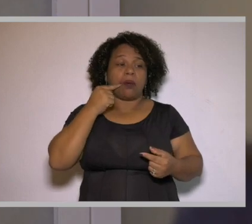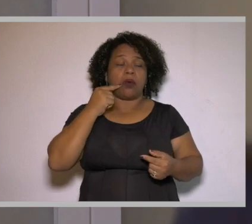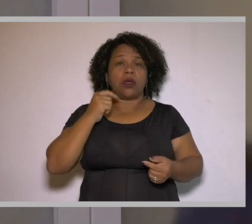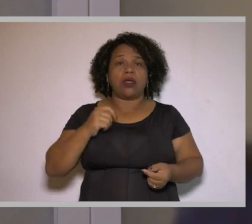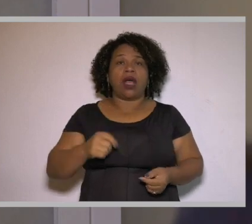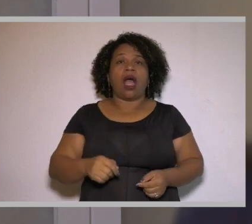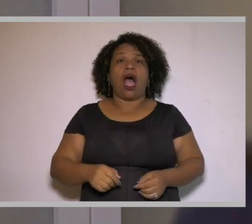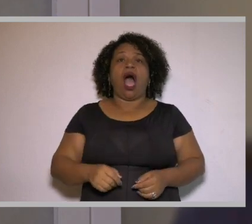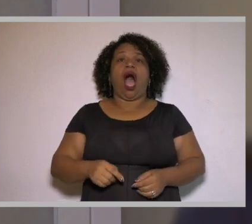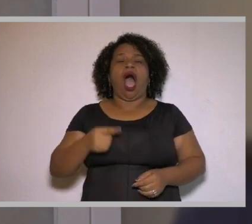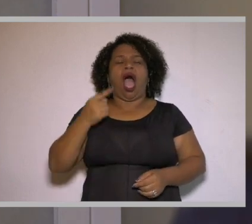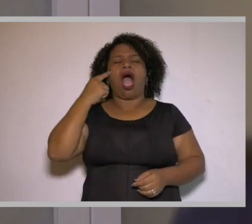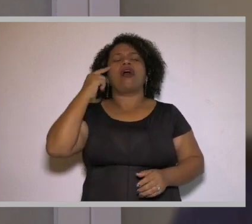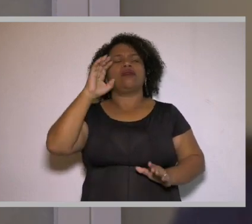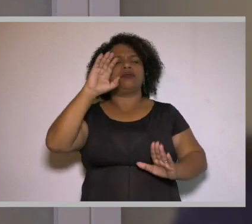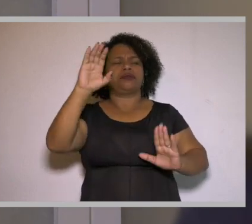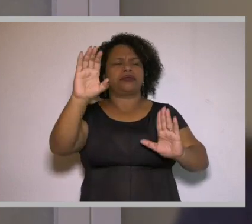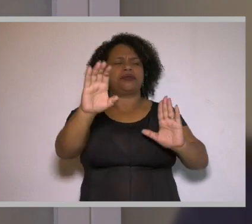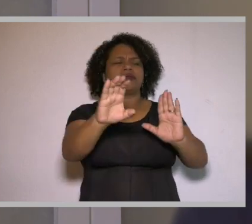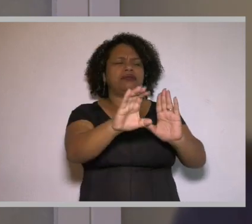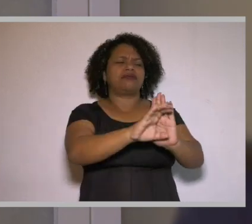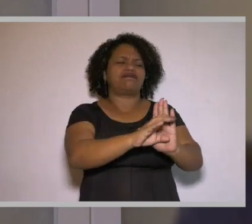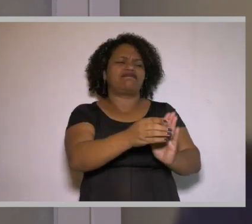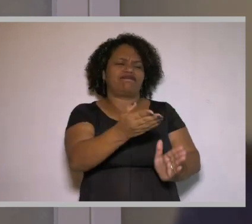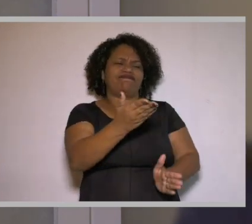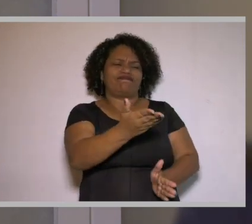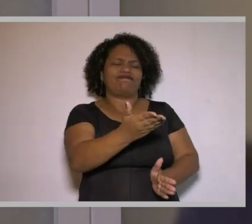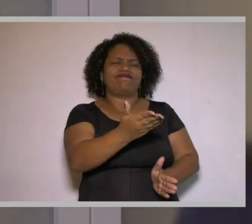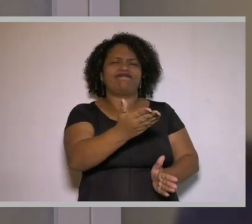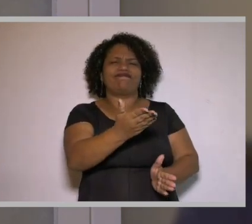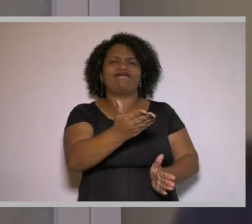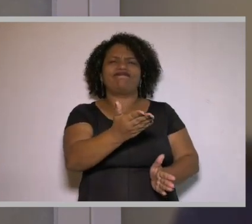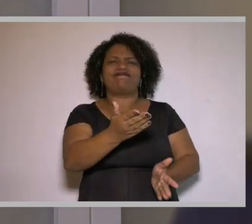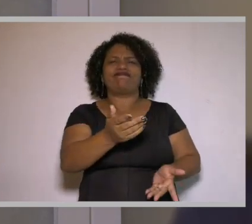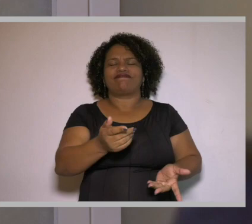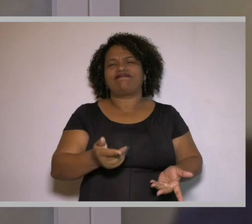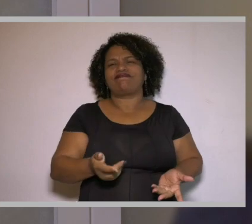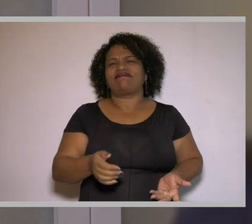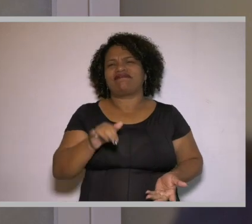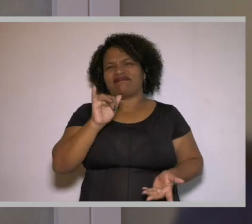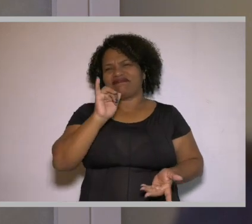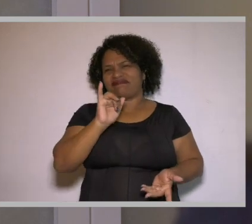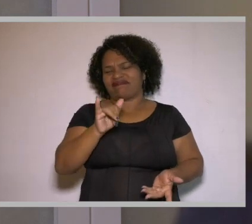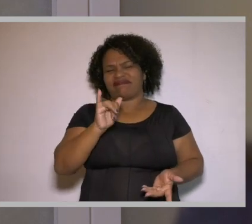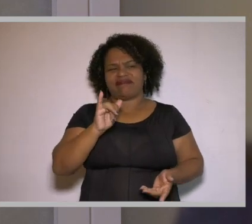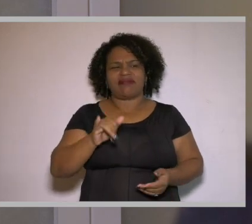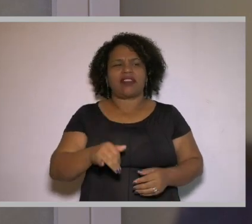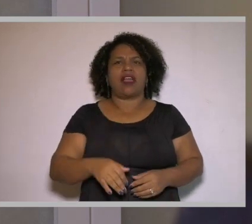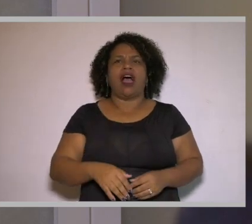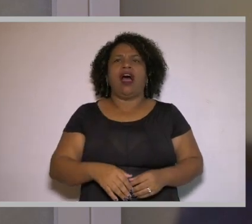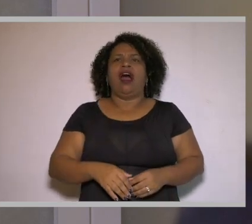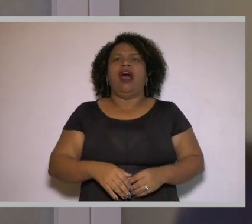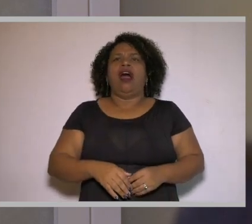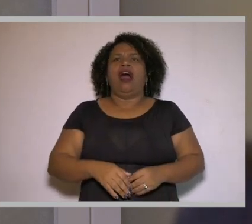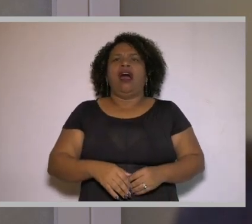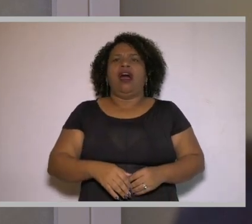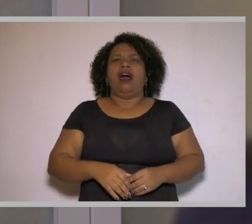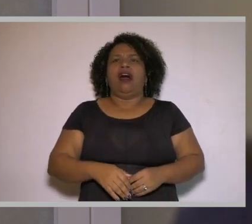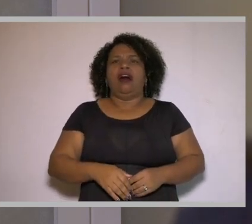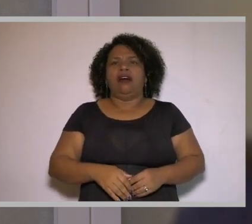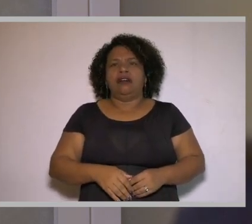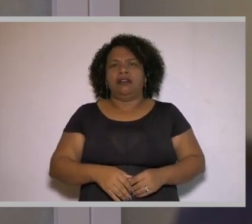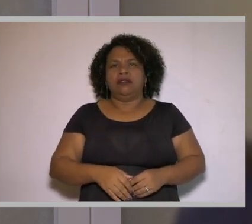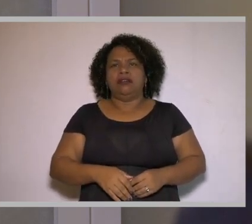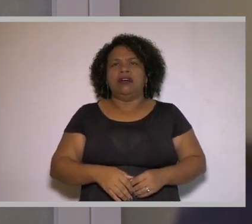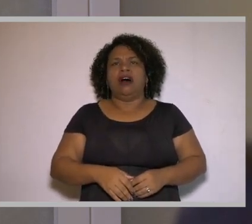hace endooral, es decir, por dentro de la boca, no deja ningún tipo de cicatriz externa y la recuperación del proceso realmente